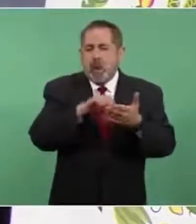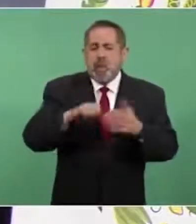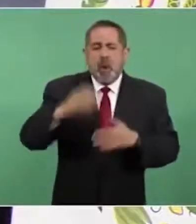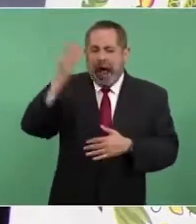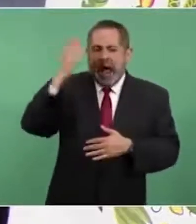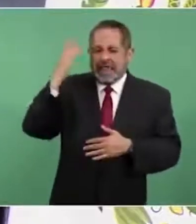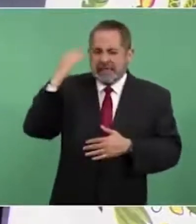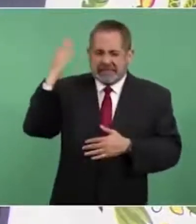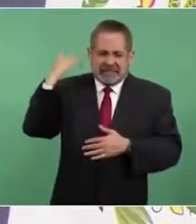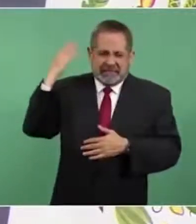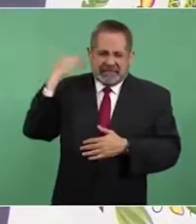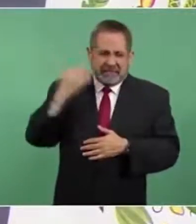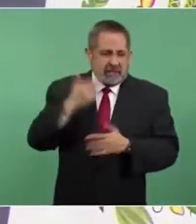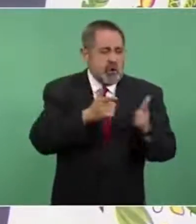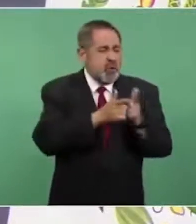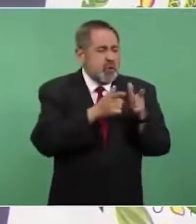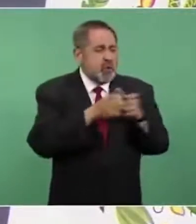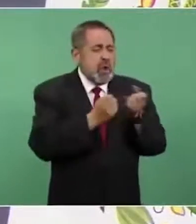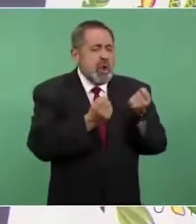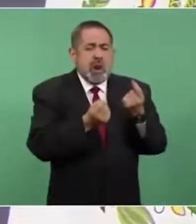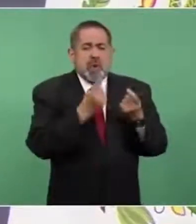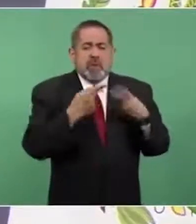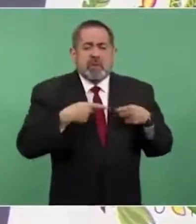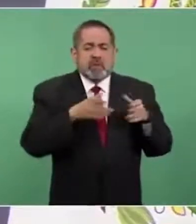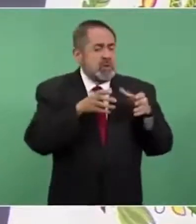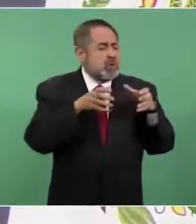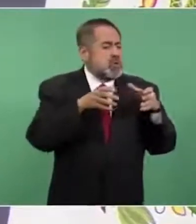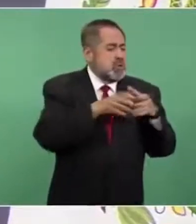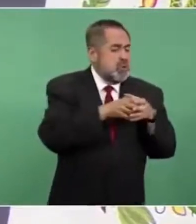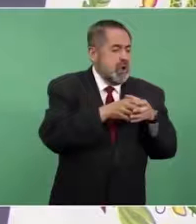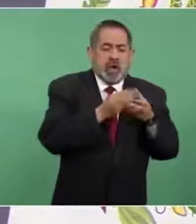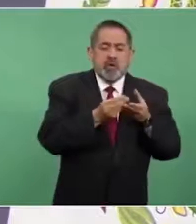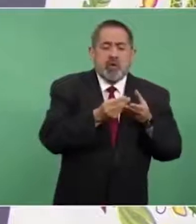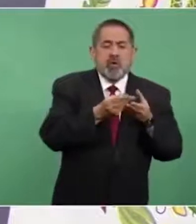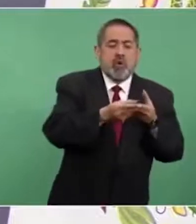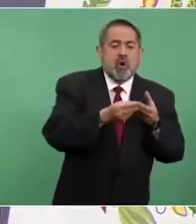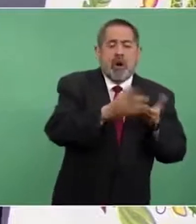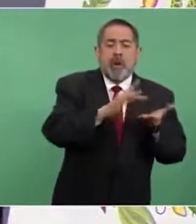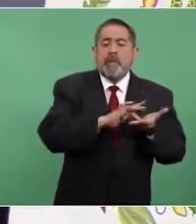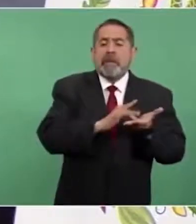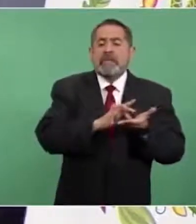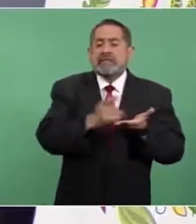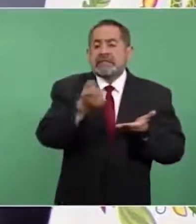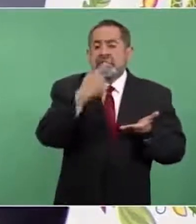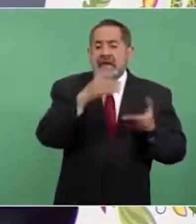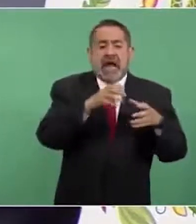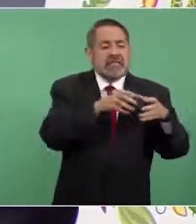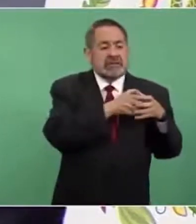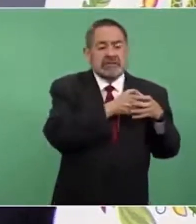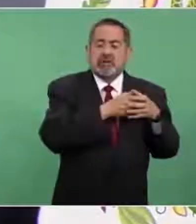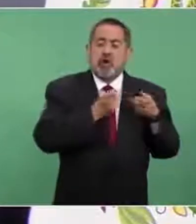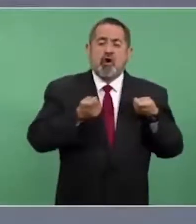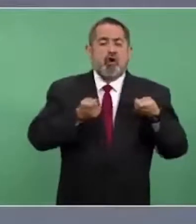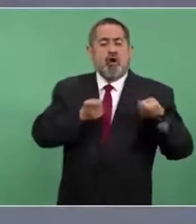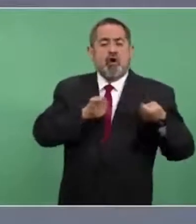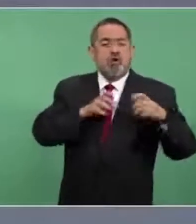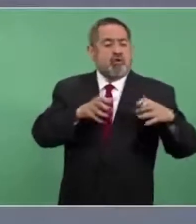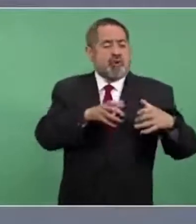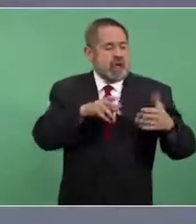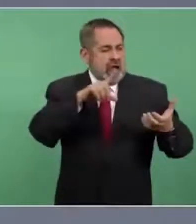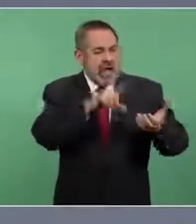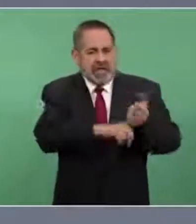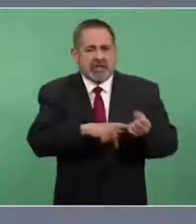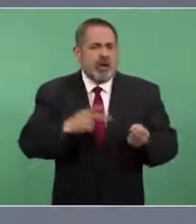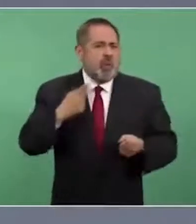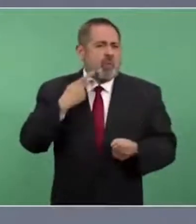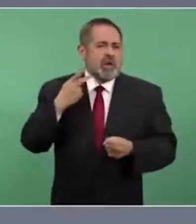de proveedores de medicinas, entre los que se encontraban políticos